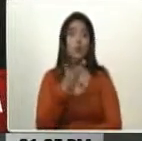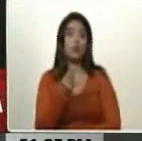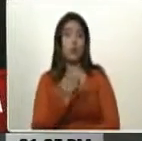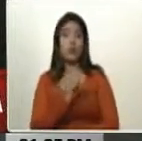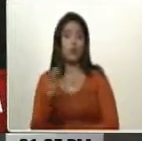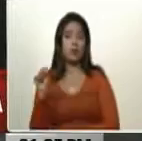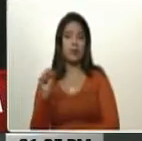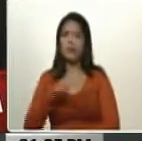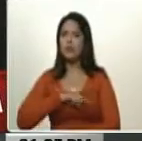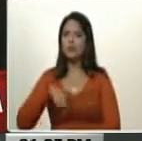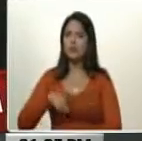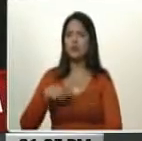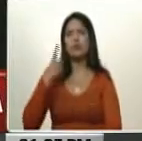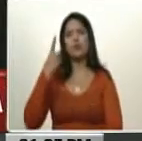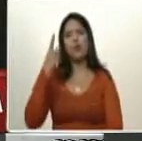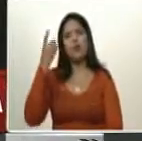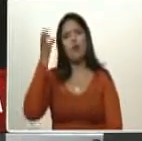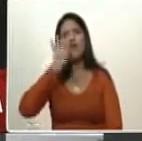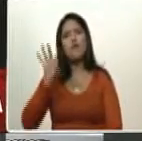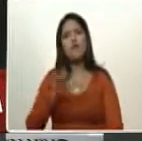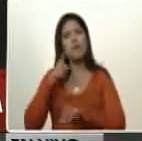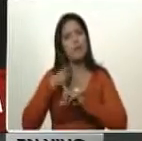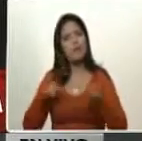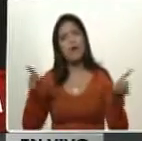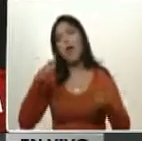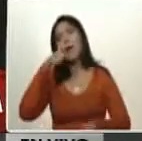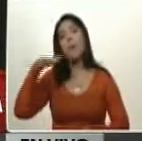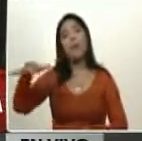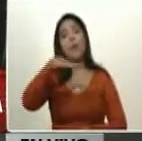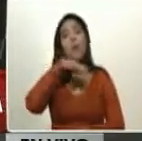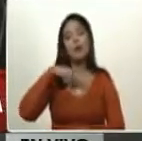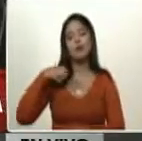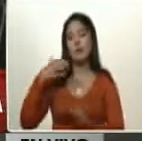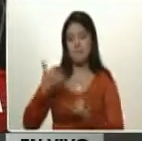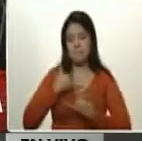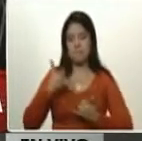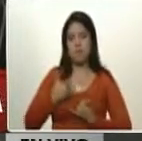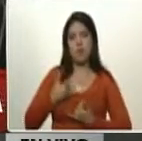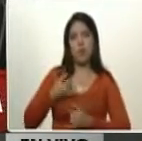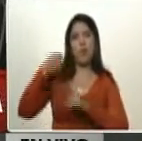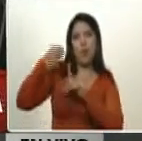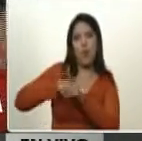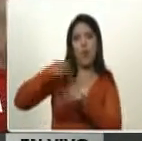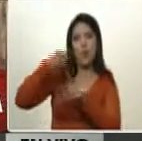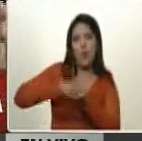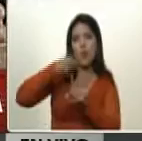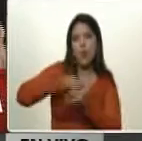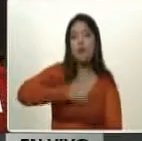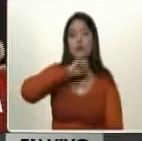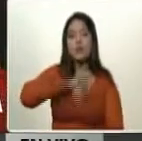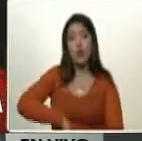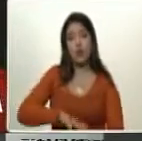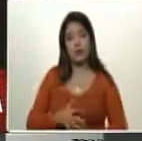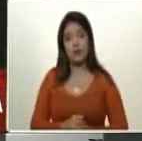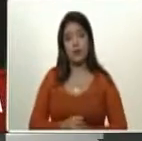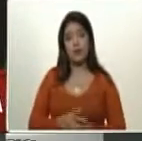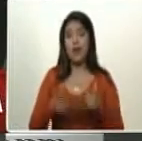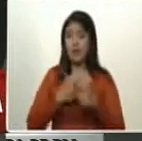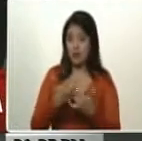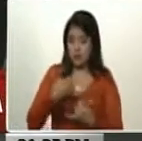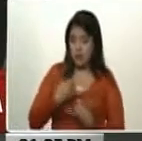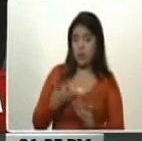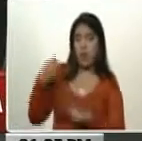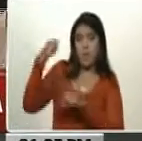Nosotros partimos de una concepción donde el pueblo labra su historia. Y de esa misma manera que labra su